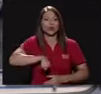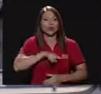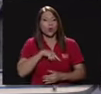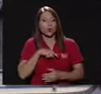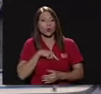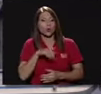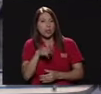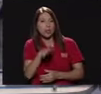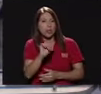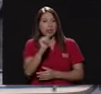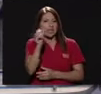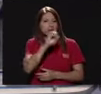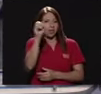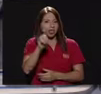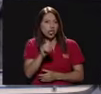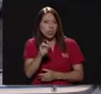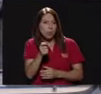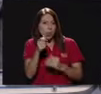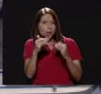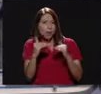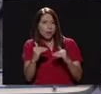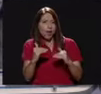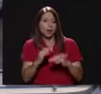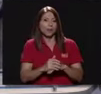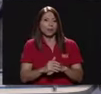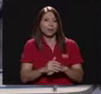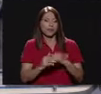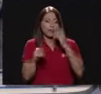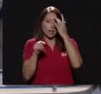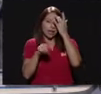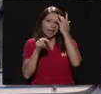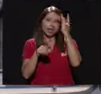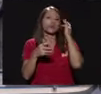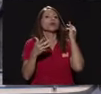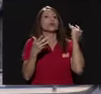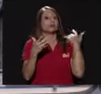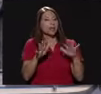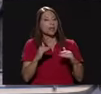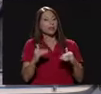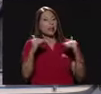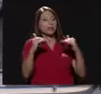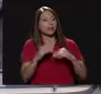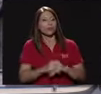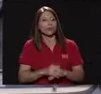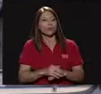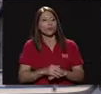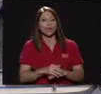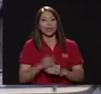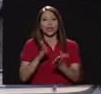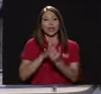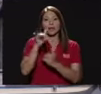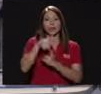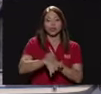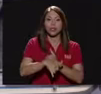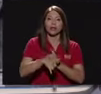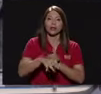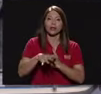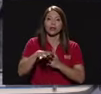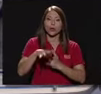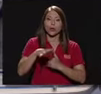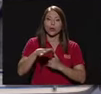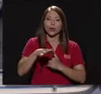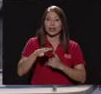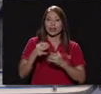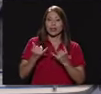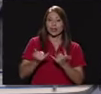del 10%, un poquito por abajo, lo cual digamos que ya es alto. En el proyecto de la Universidad Nacional, el proyecto